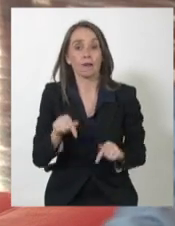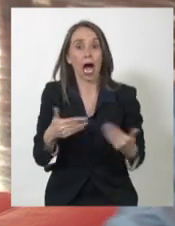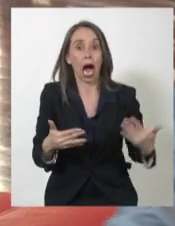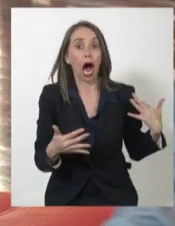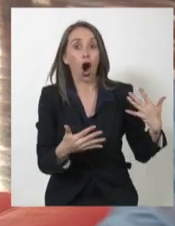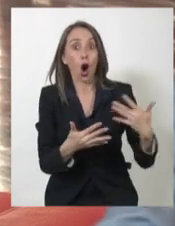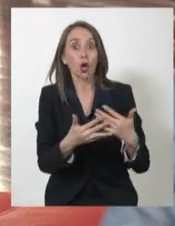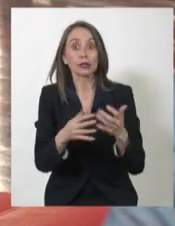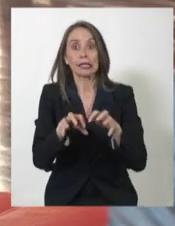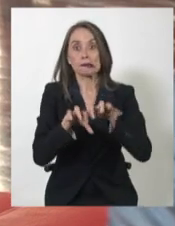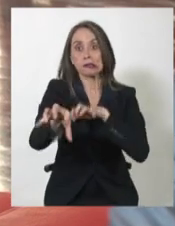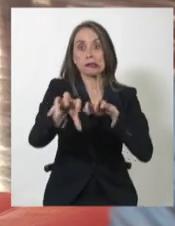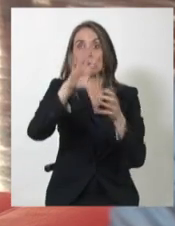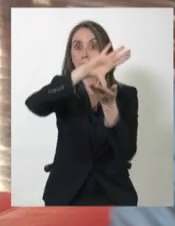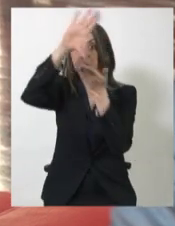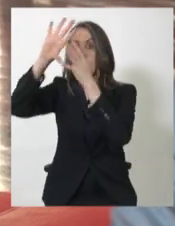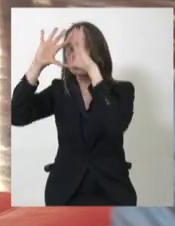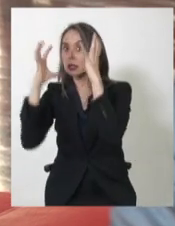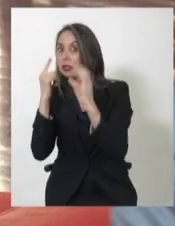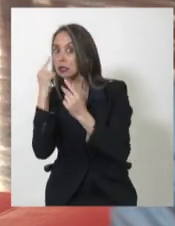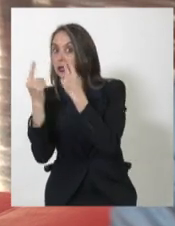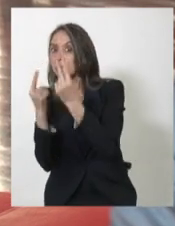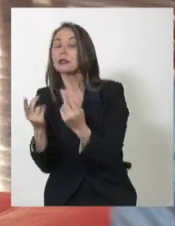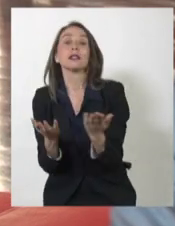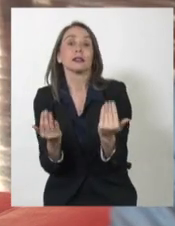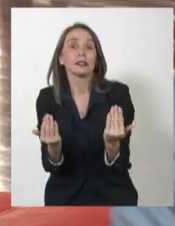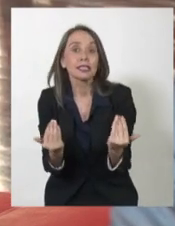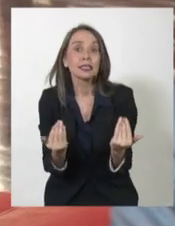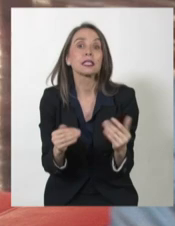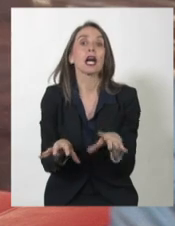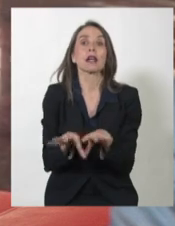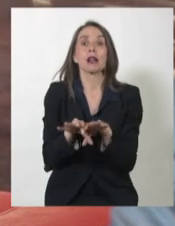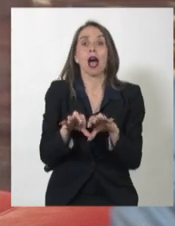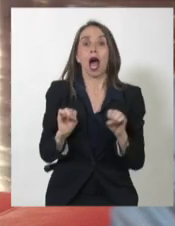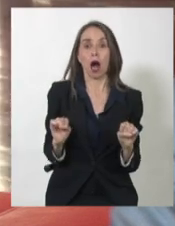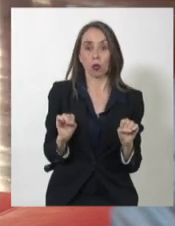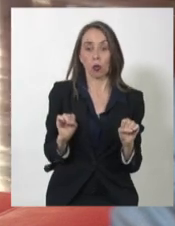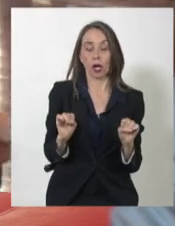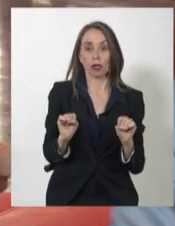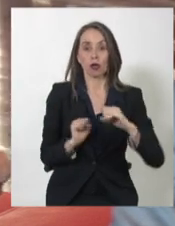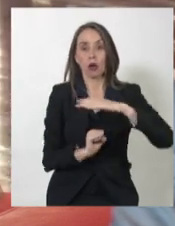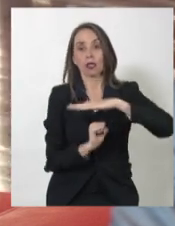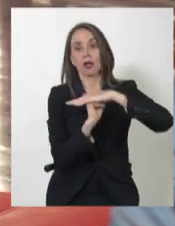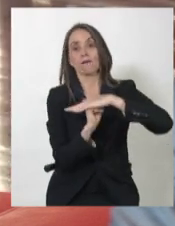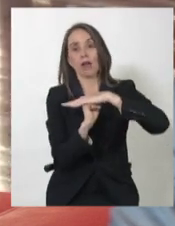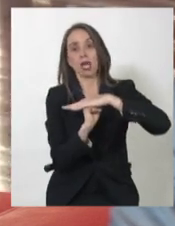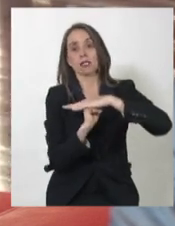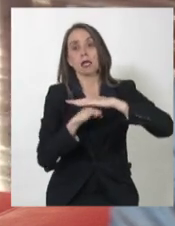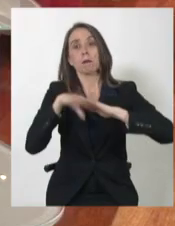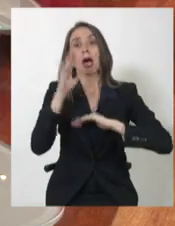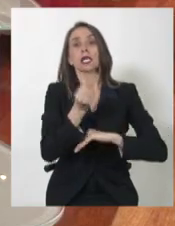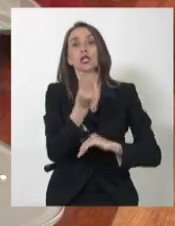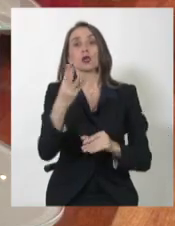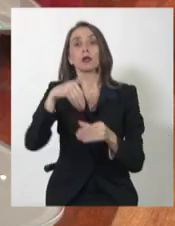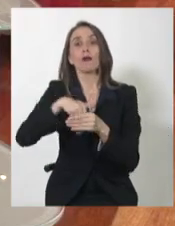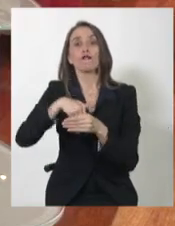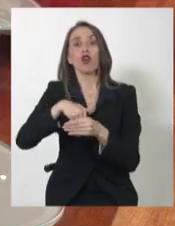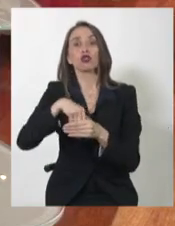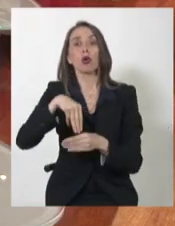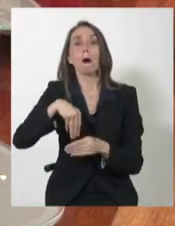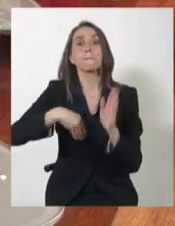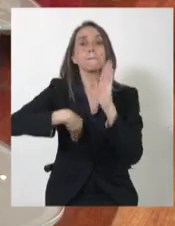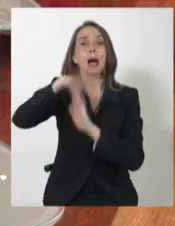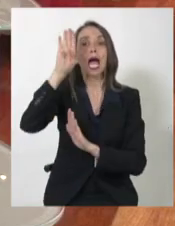día, se precisan acuerdos que se sostengan sobre algo más que una mayoría absoluta.